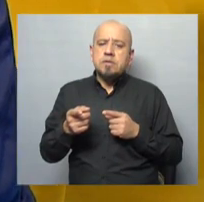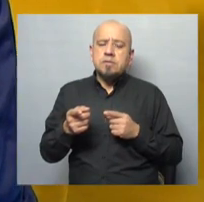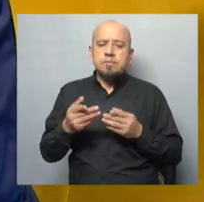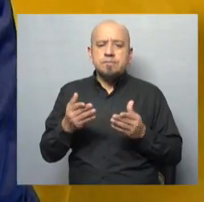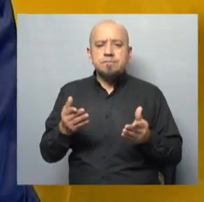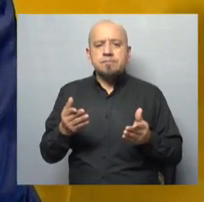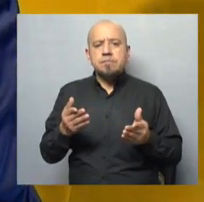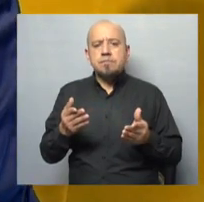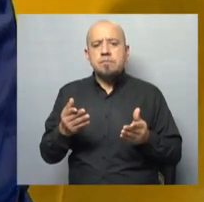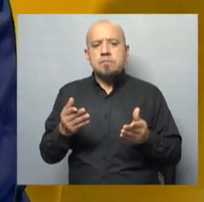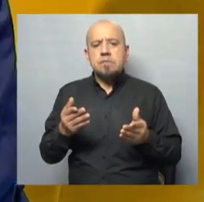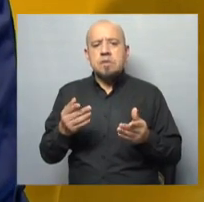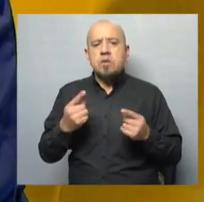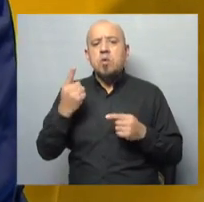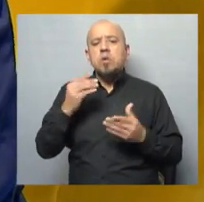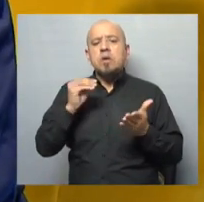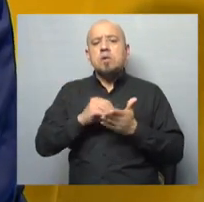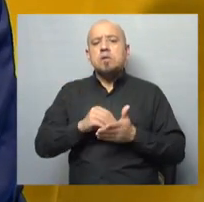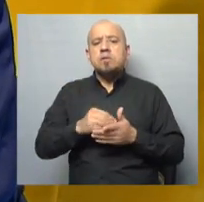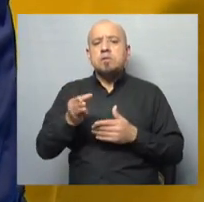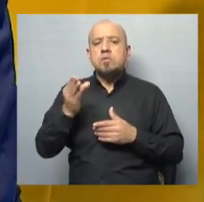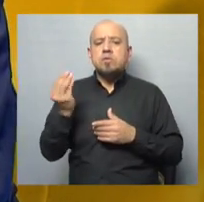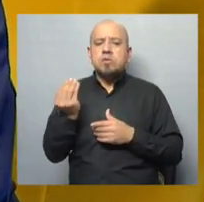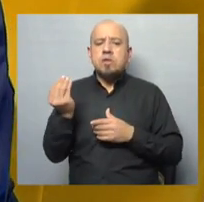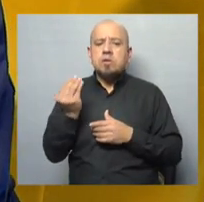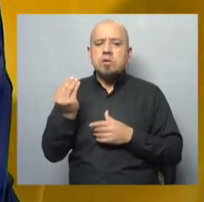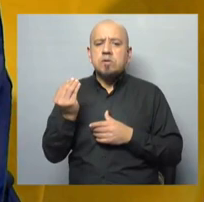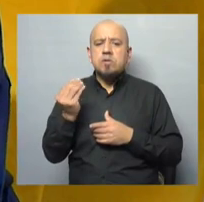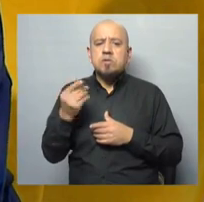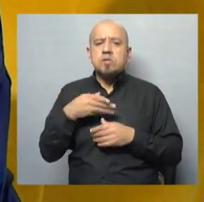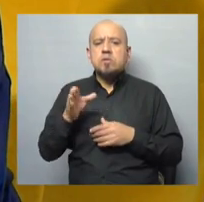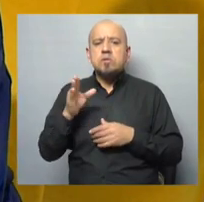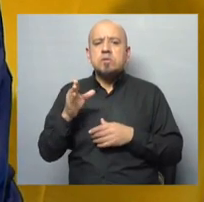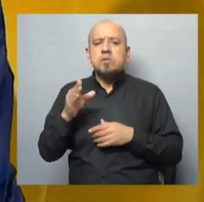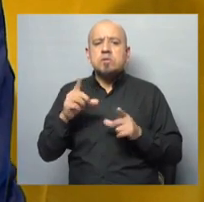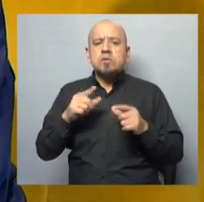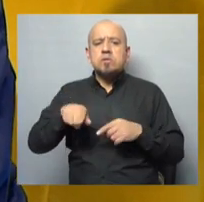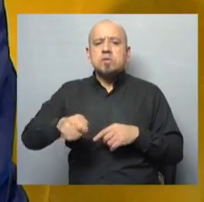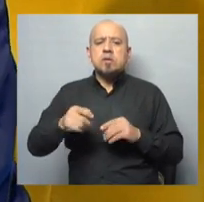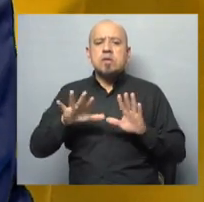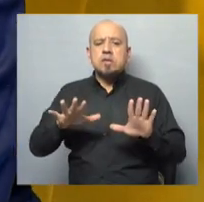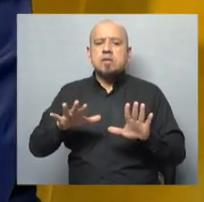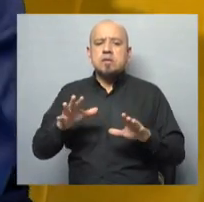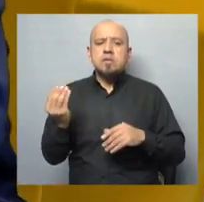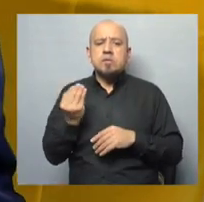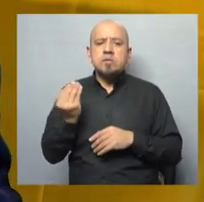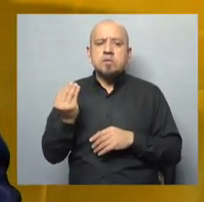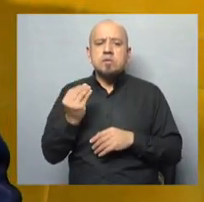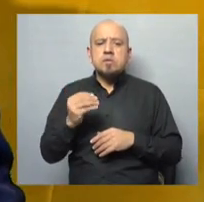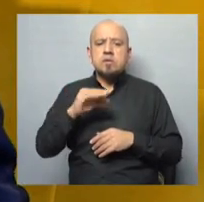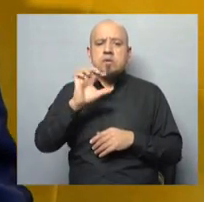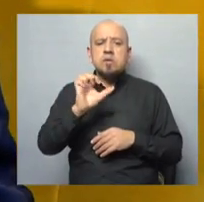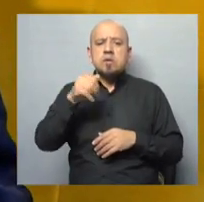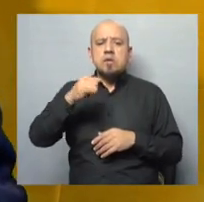una vez que fuimos un sábado buenos después para un programa que había en canal 10 los sábados con emilia díaz